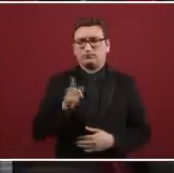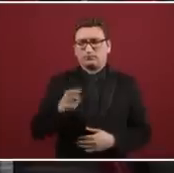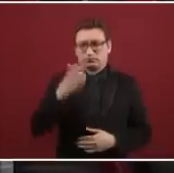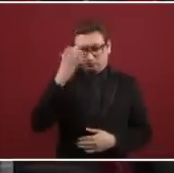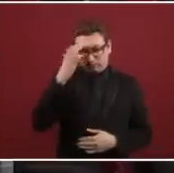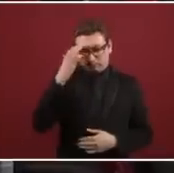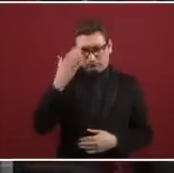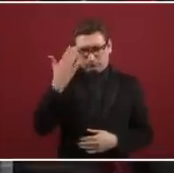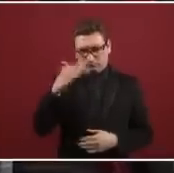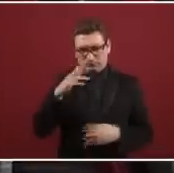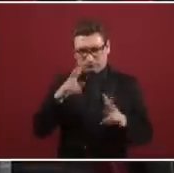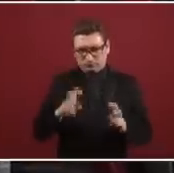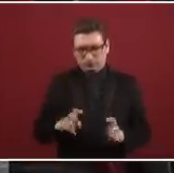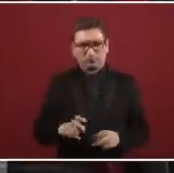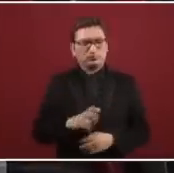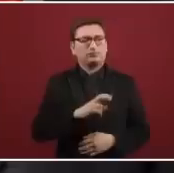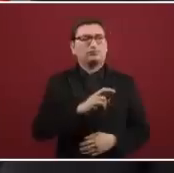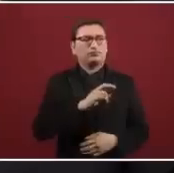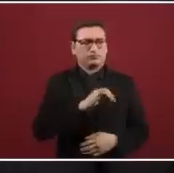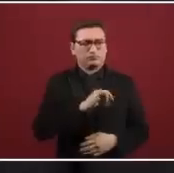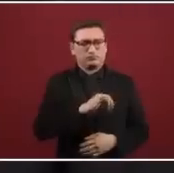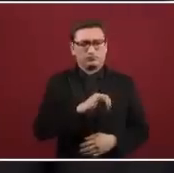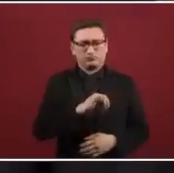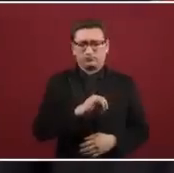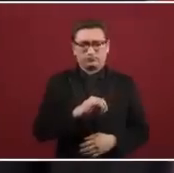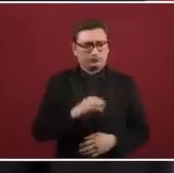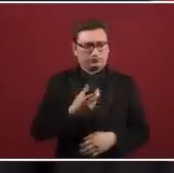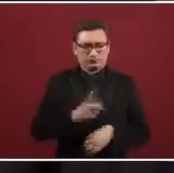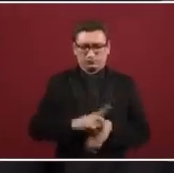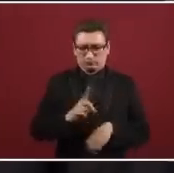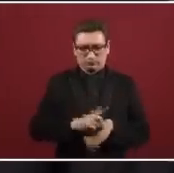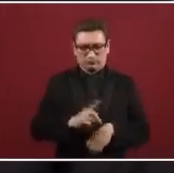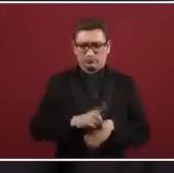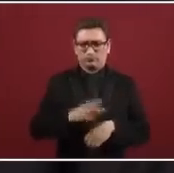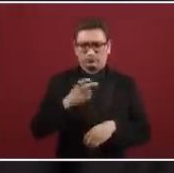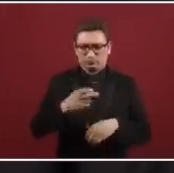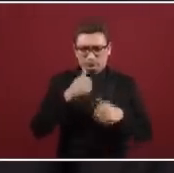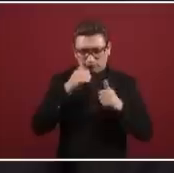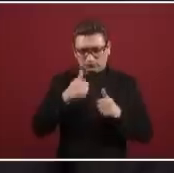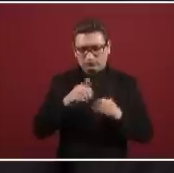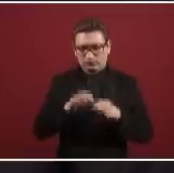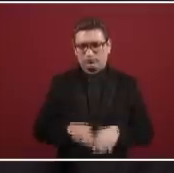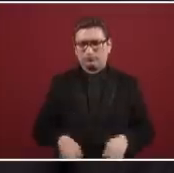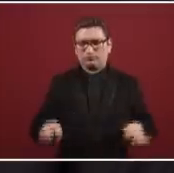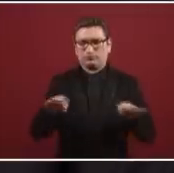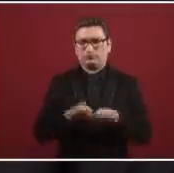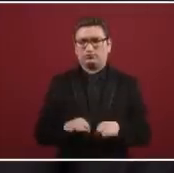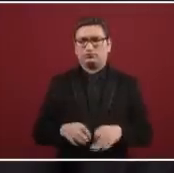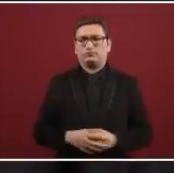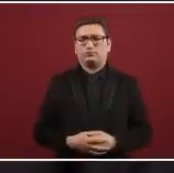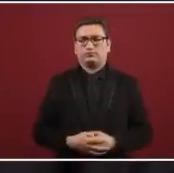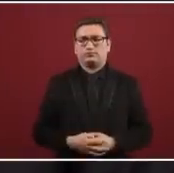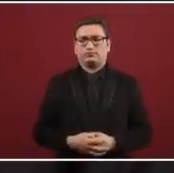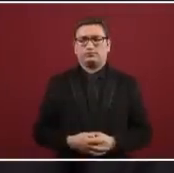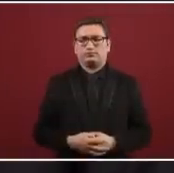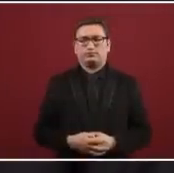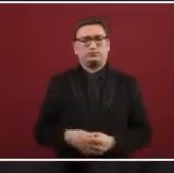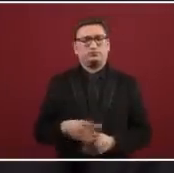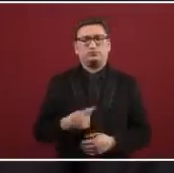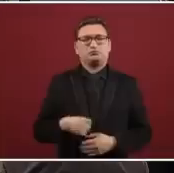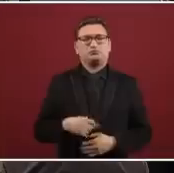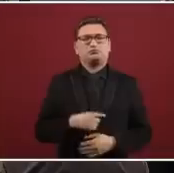temas. Sí, ¿qué se va a hacer? Se está atendiendo todos los días. A eso se le da prioridad y no